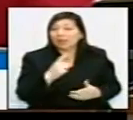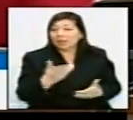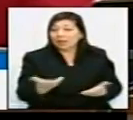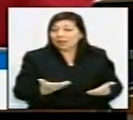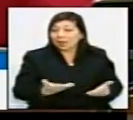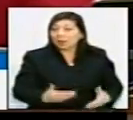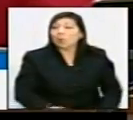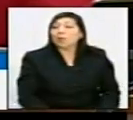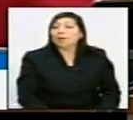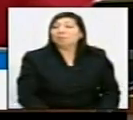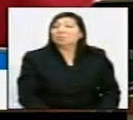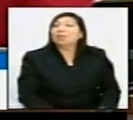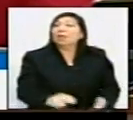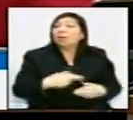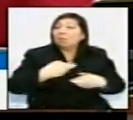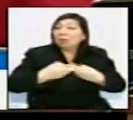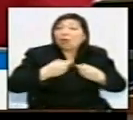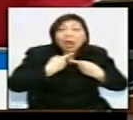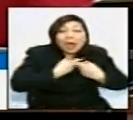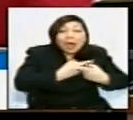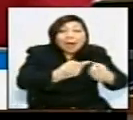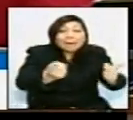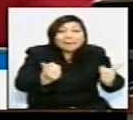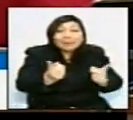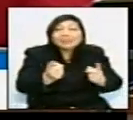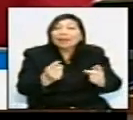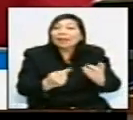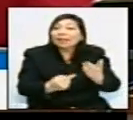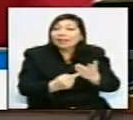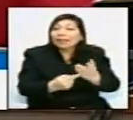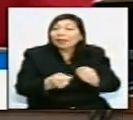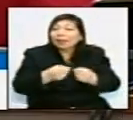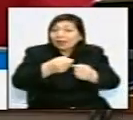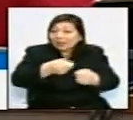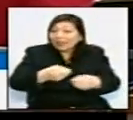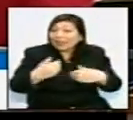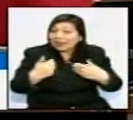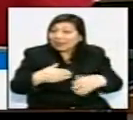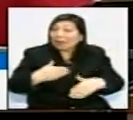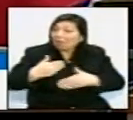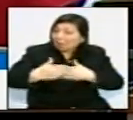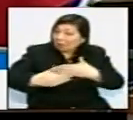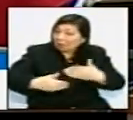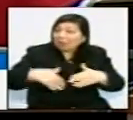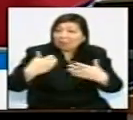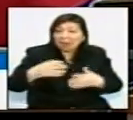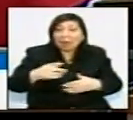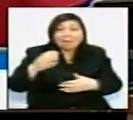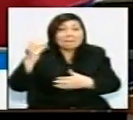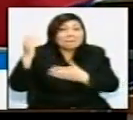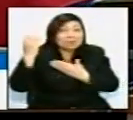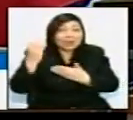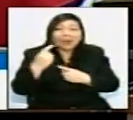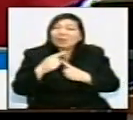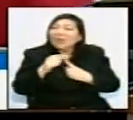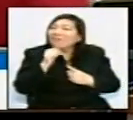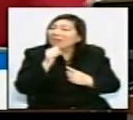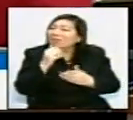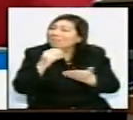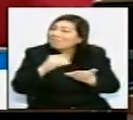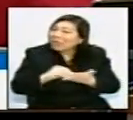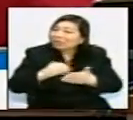Hidráulica. Se va a promover además la tecnificación del riego, que ya se está avanzando en Piura, pero que aún es